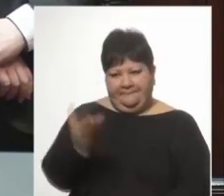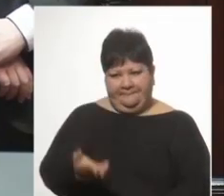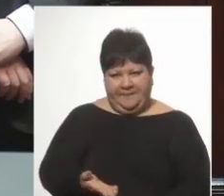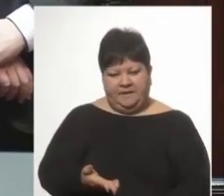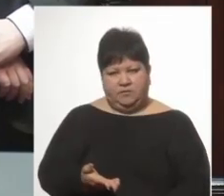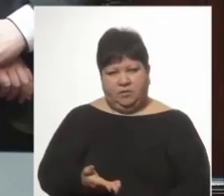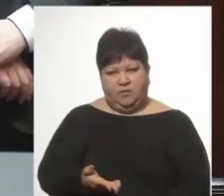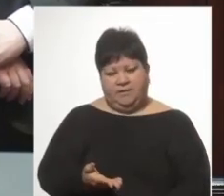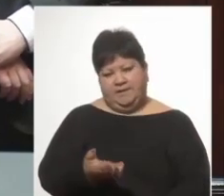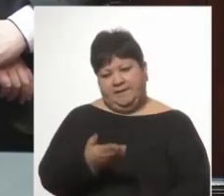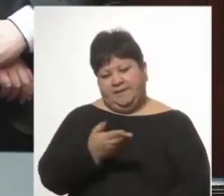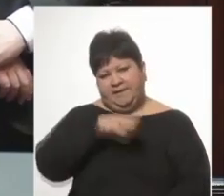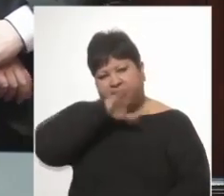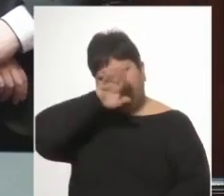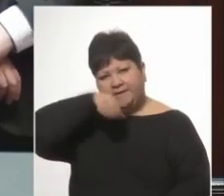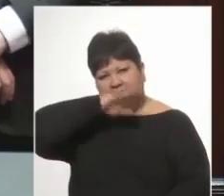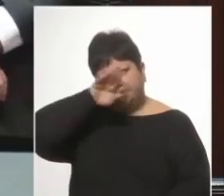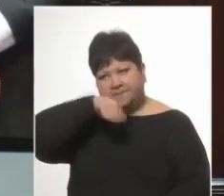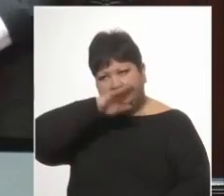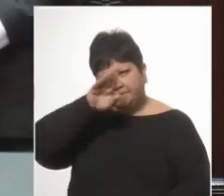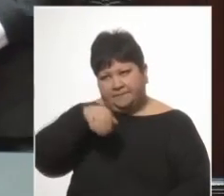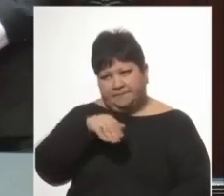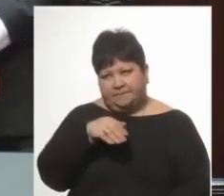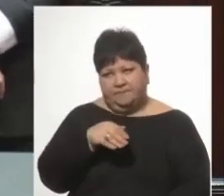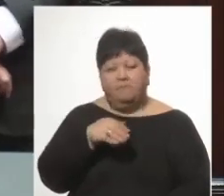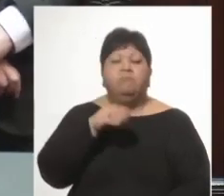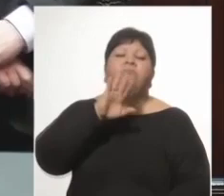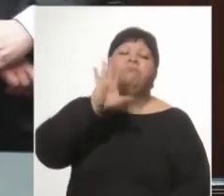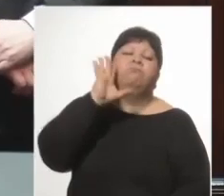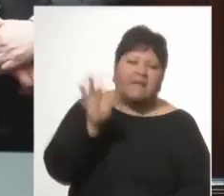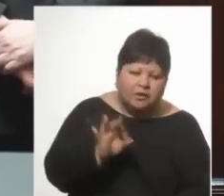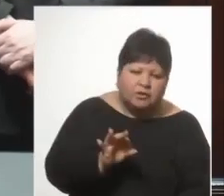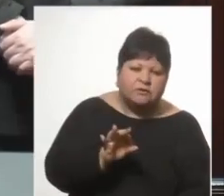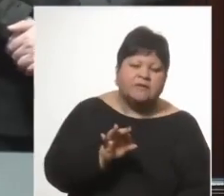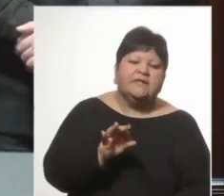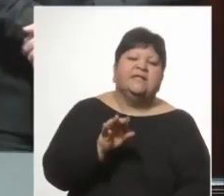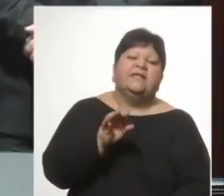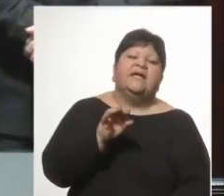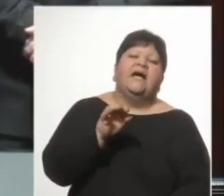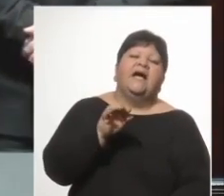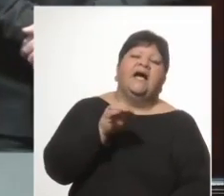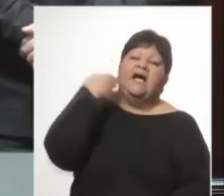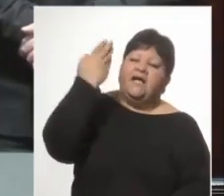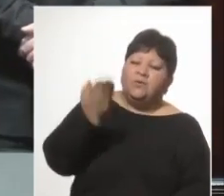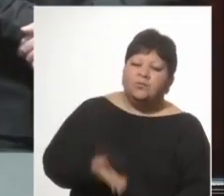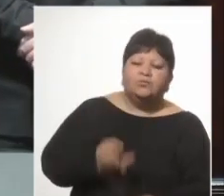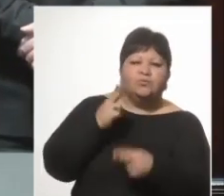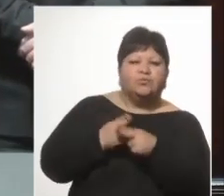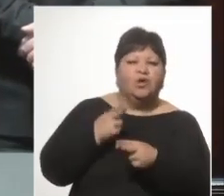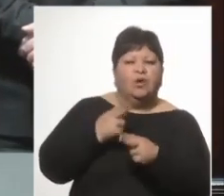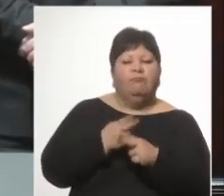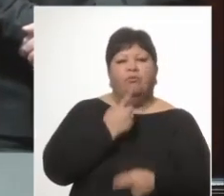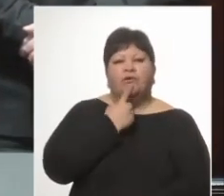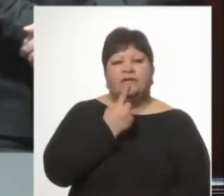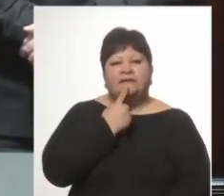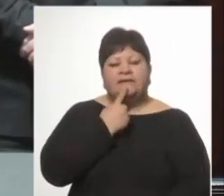en el relato. Discúlpeme, señora Presidente. Perdón, alusiones políticas respecto a